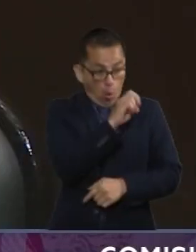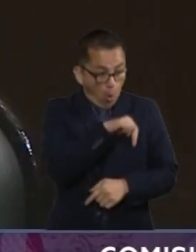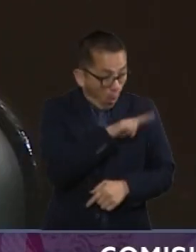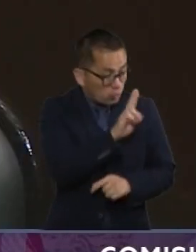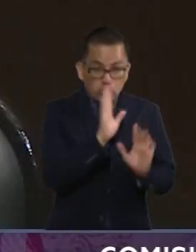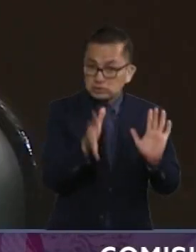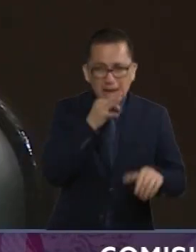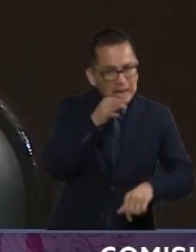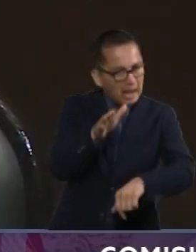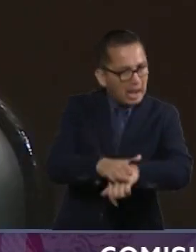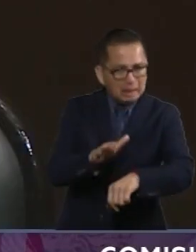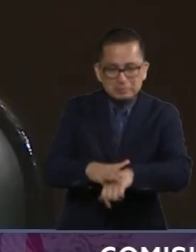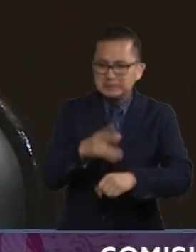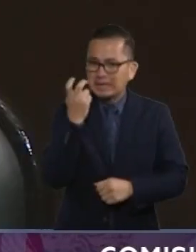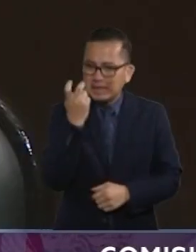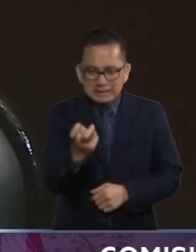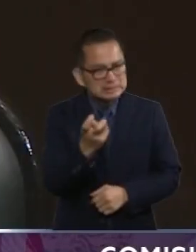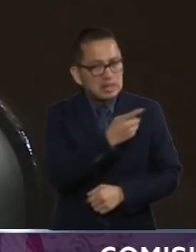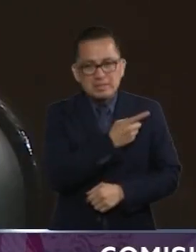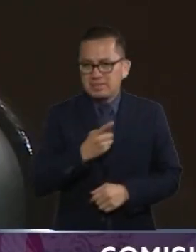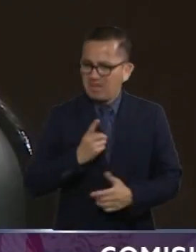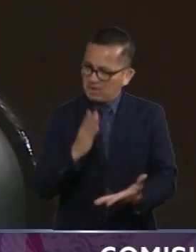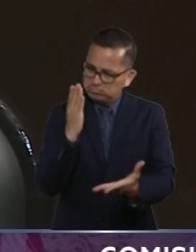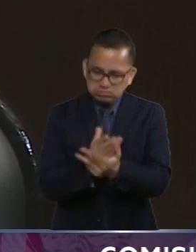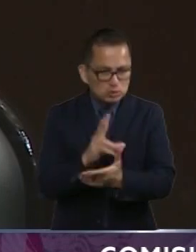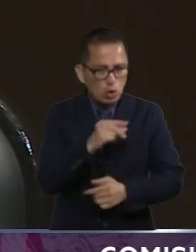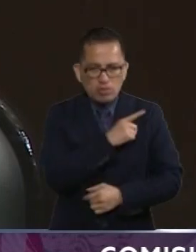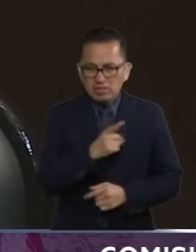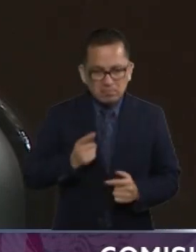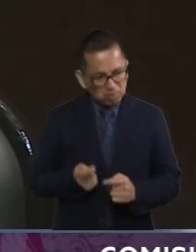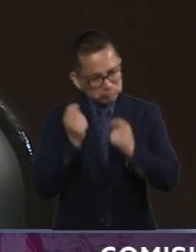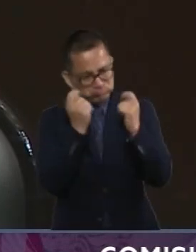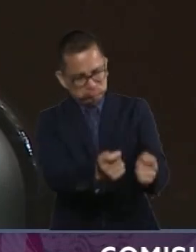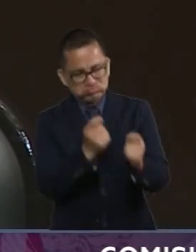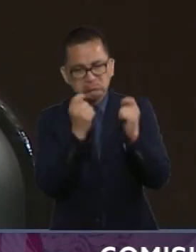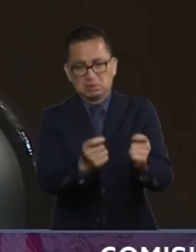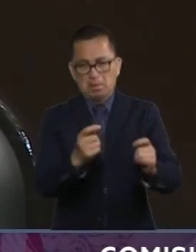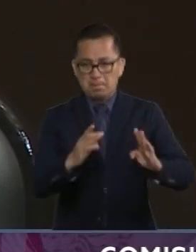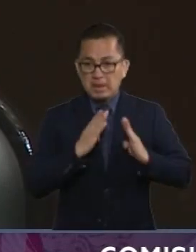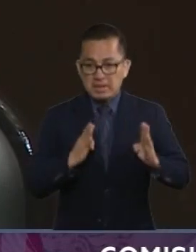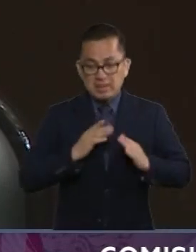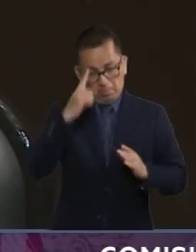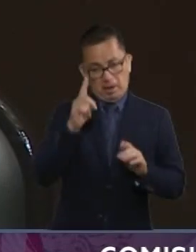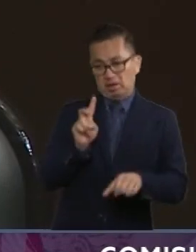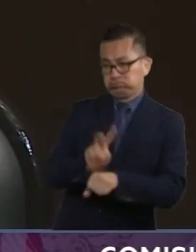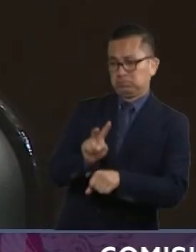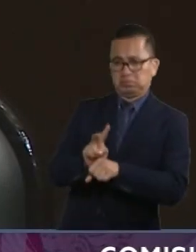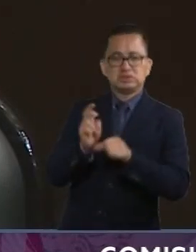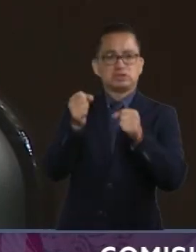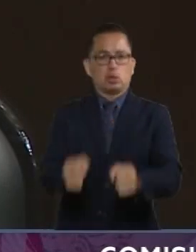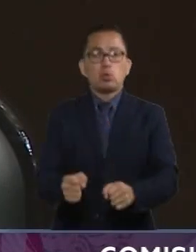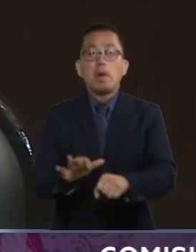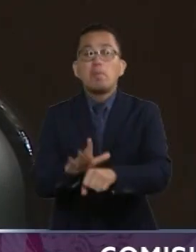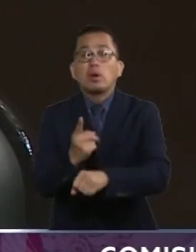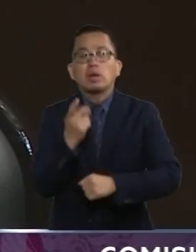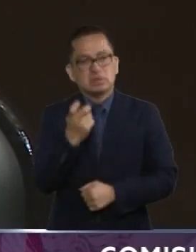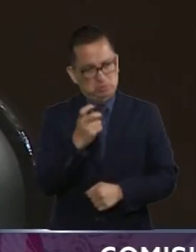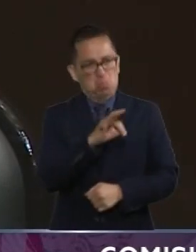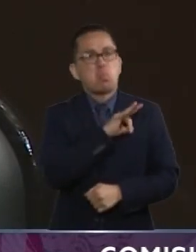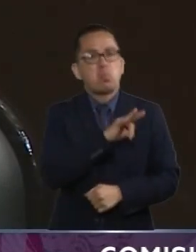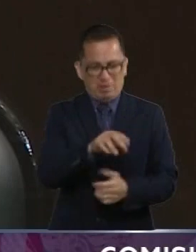nuestro país a abandonar de inmediato la militarización de la seguridad pública por el riesgo inminente de